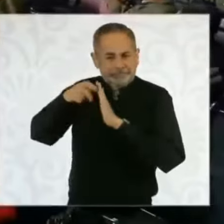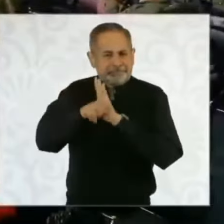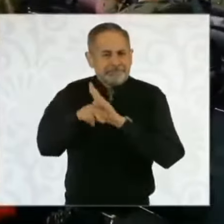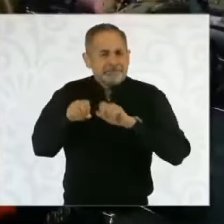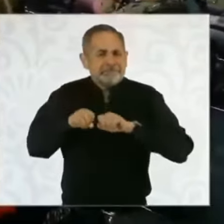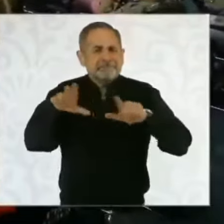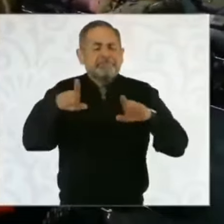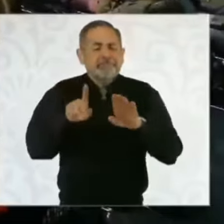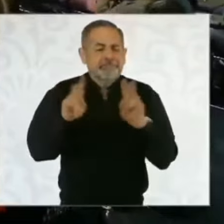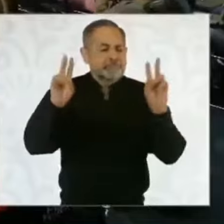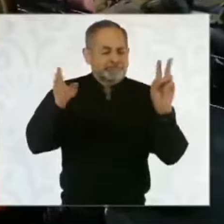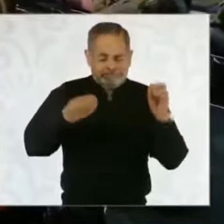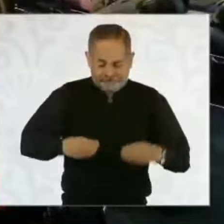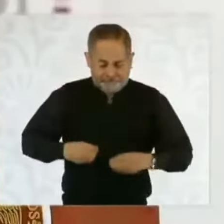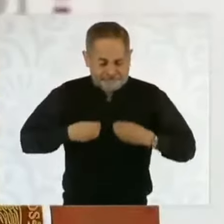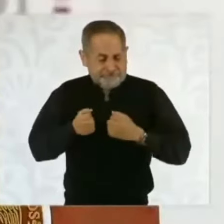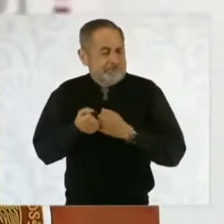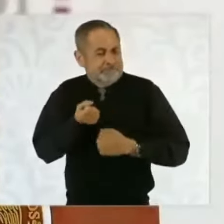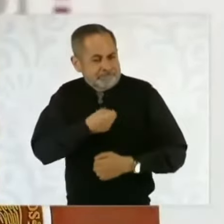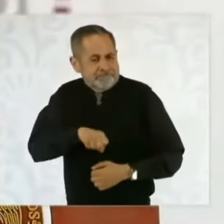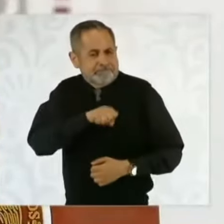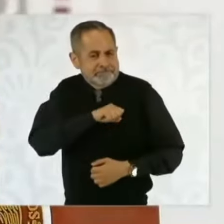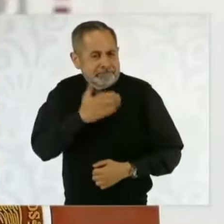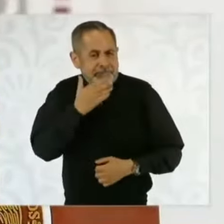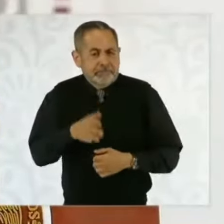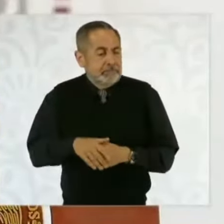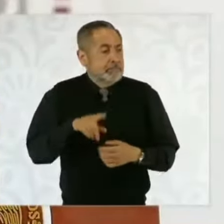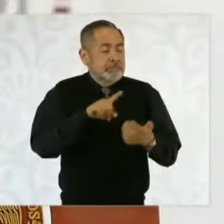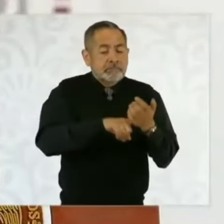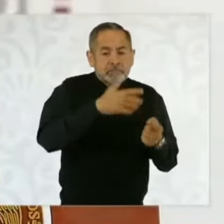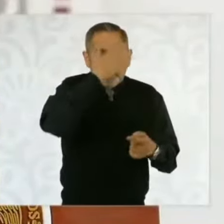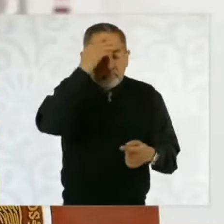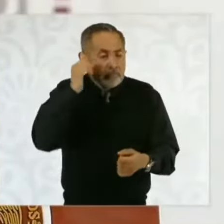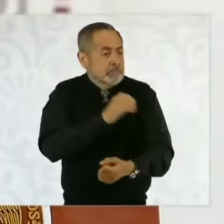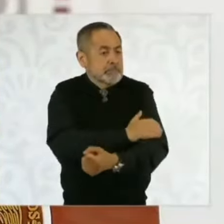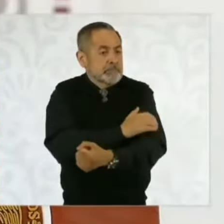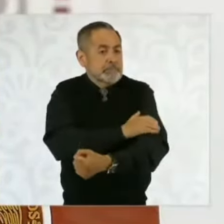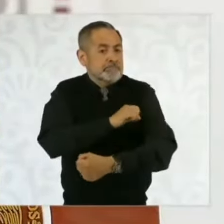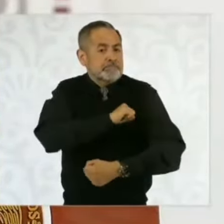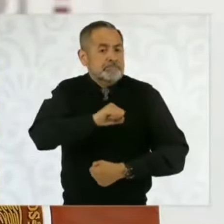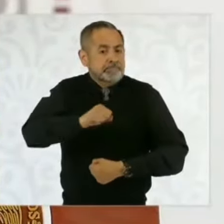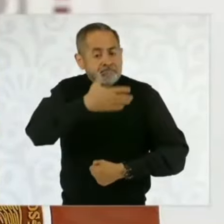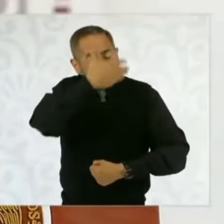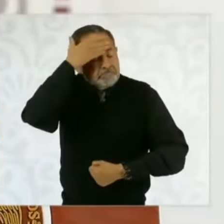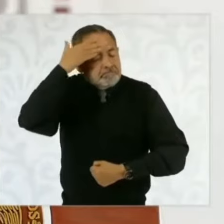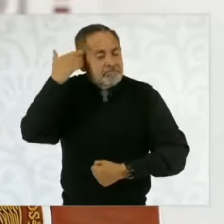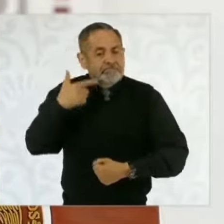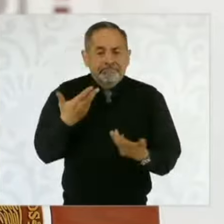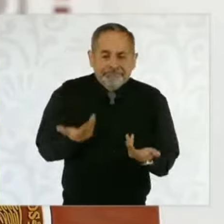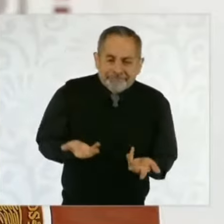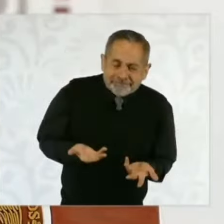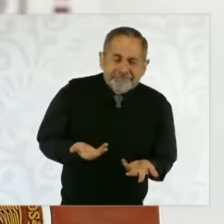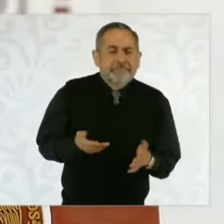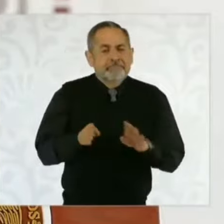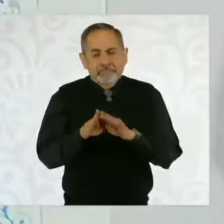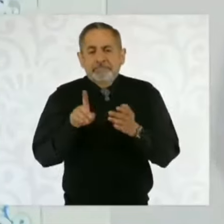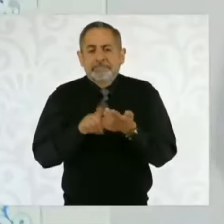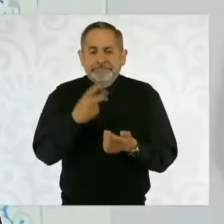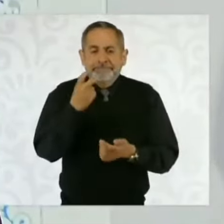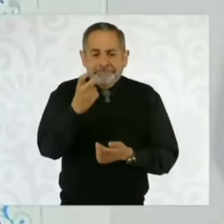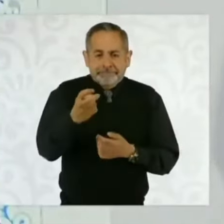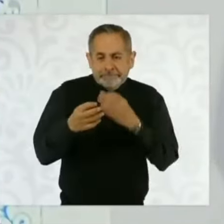video de vida saludable sobre ello y no saben que tienen presión alta Entonces